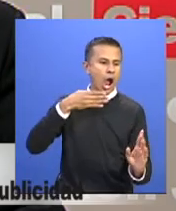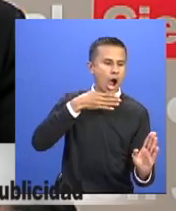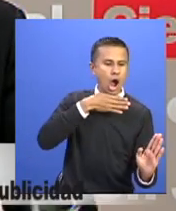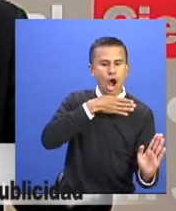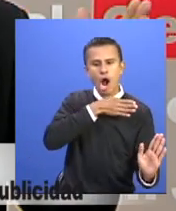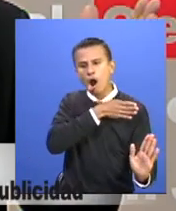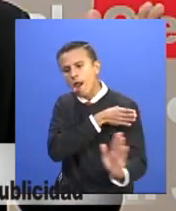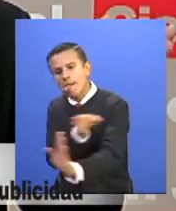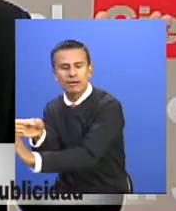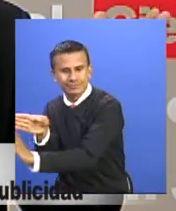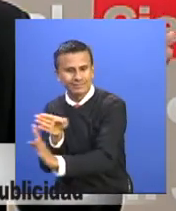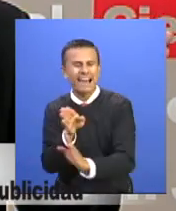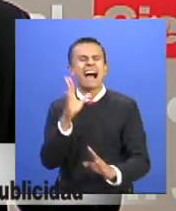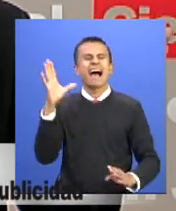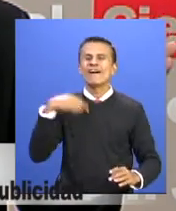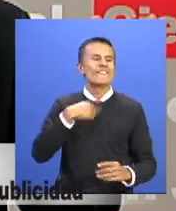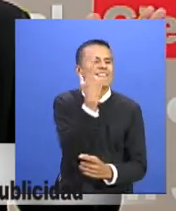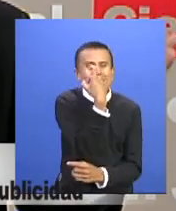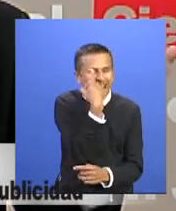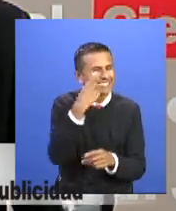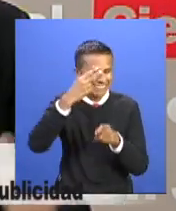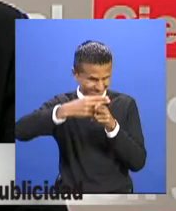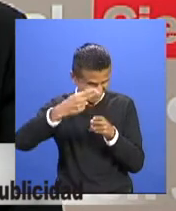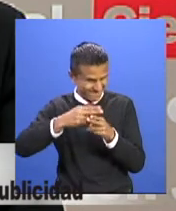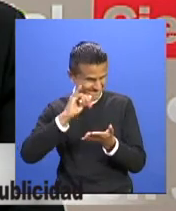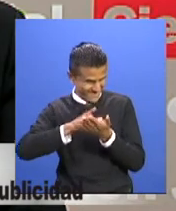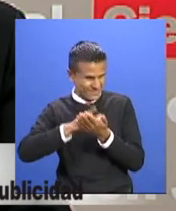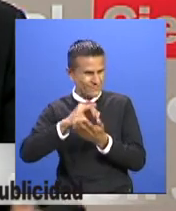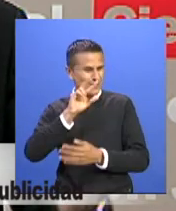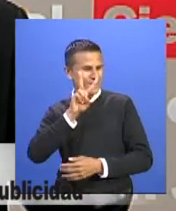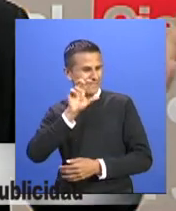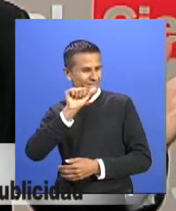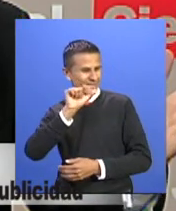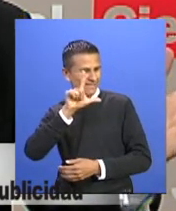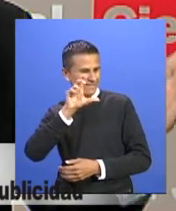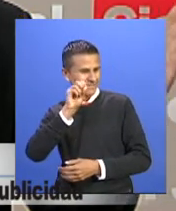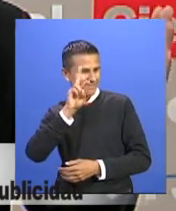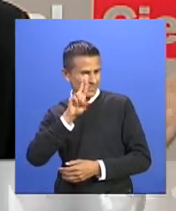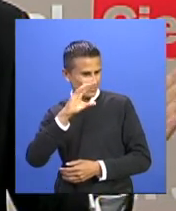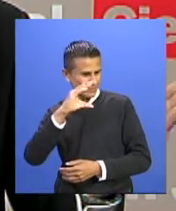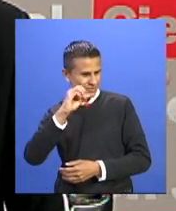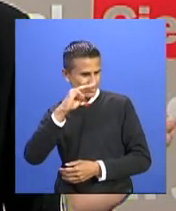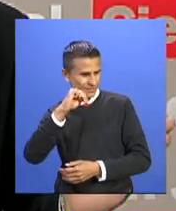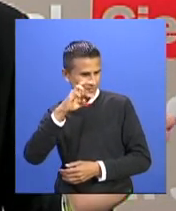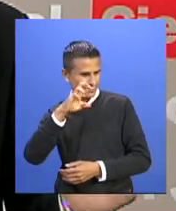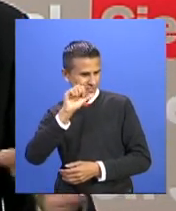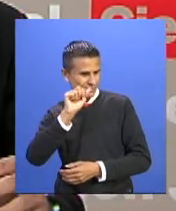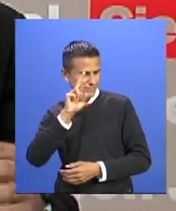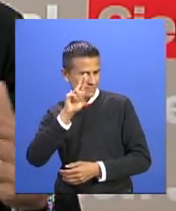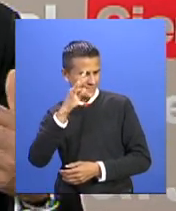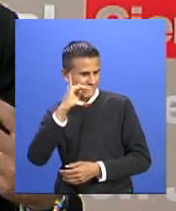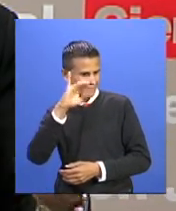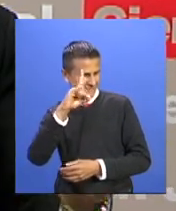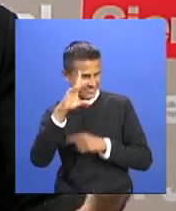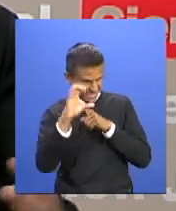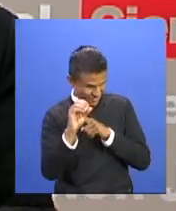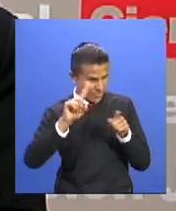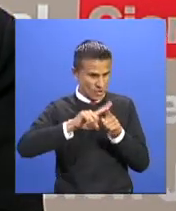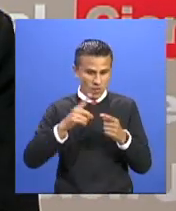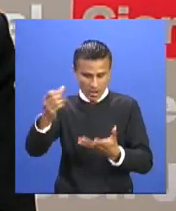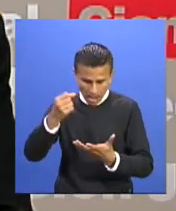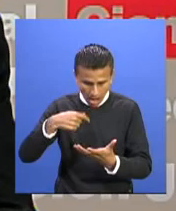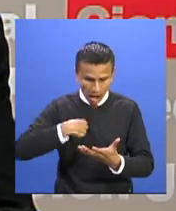no entendió el concepto de valor compartido y se dedicó a otras cosas y eso hace